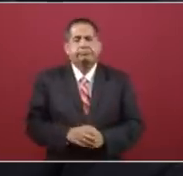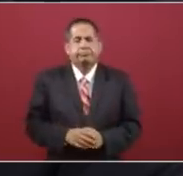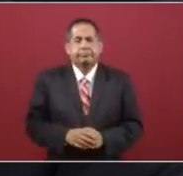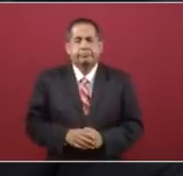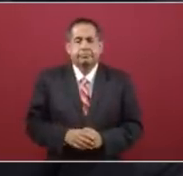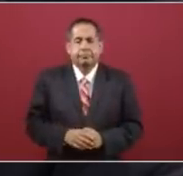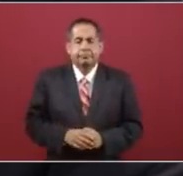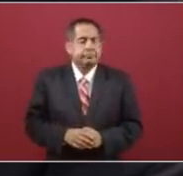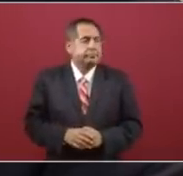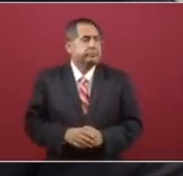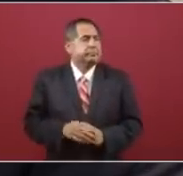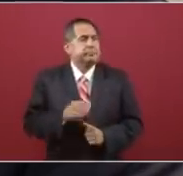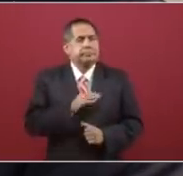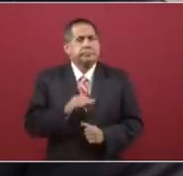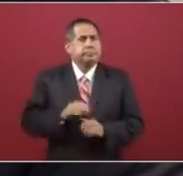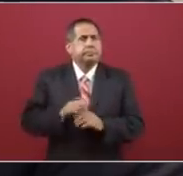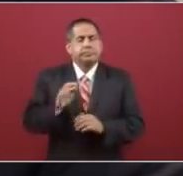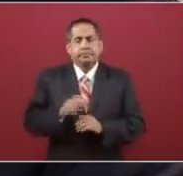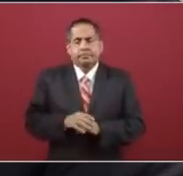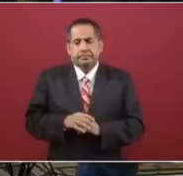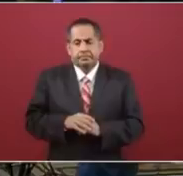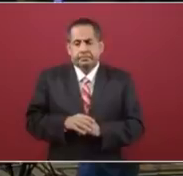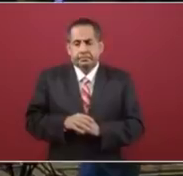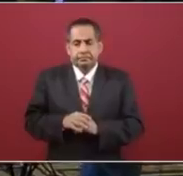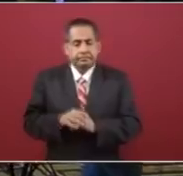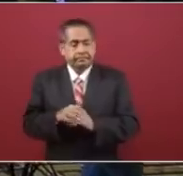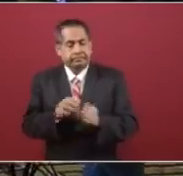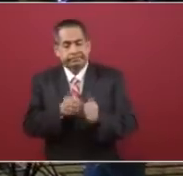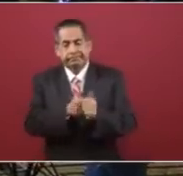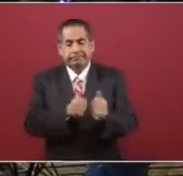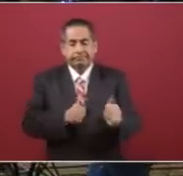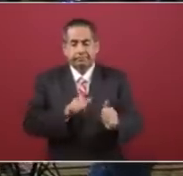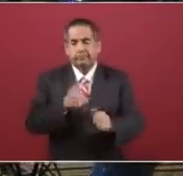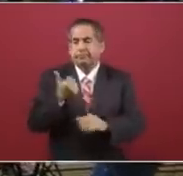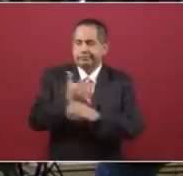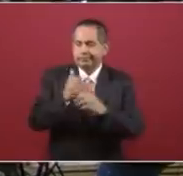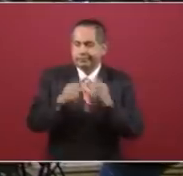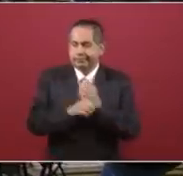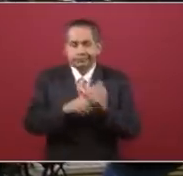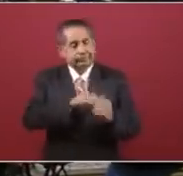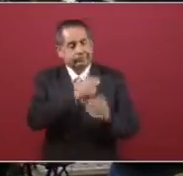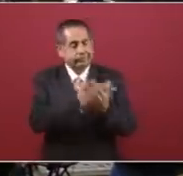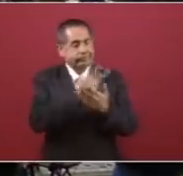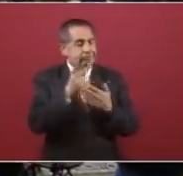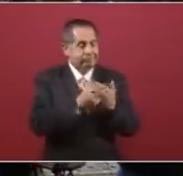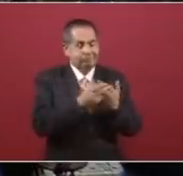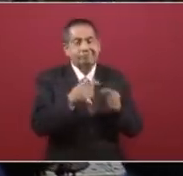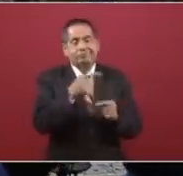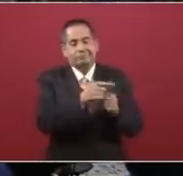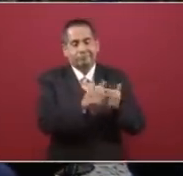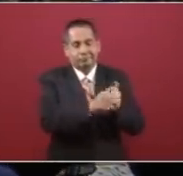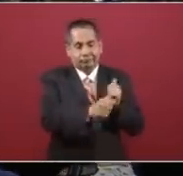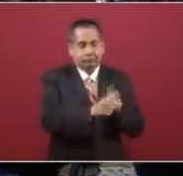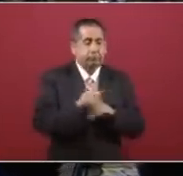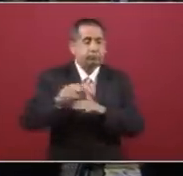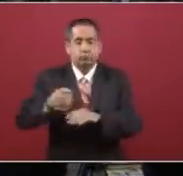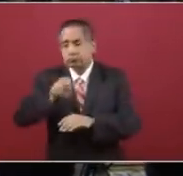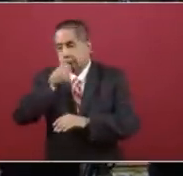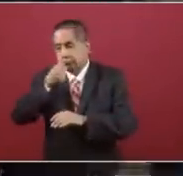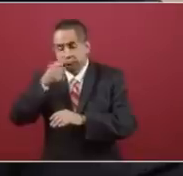Llevamos más eh retraso en otros programas. Y estoy